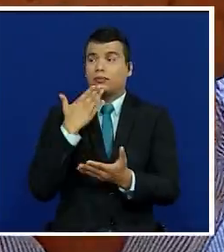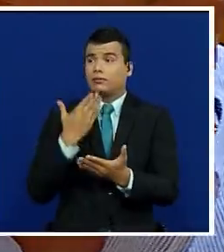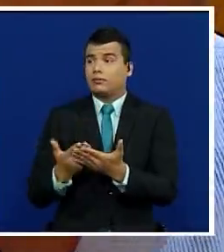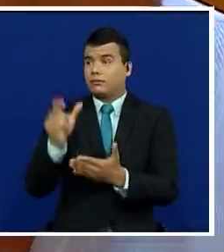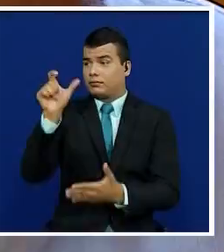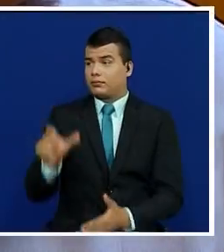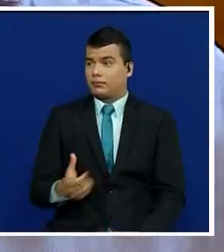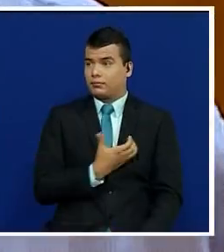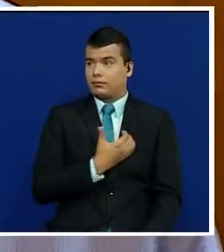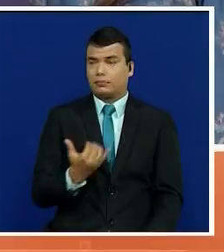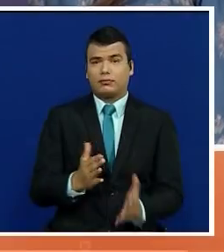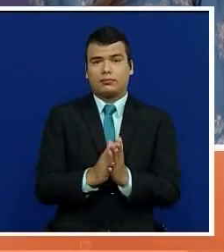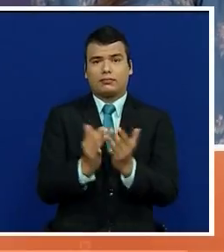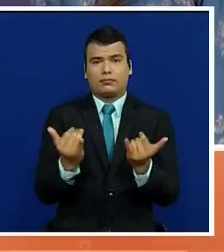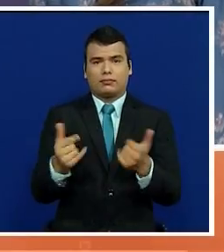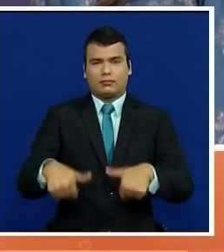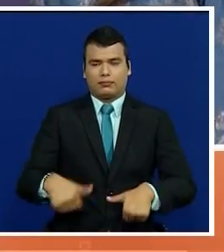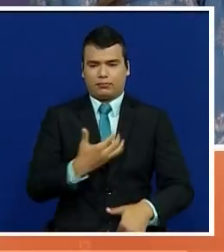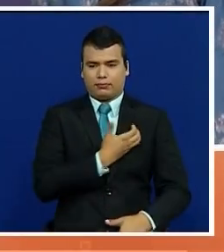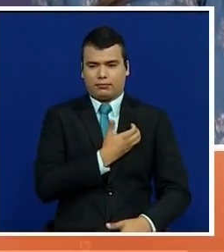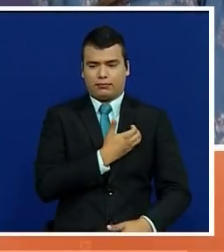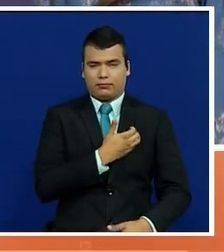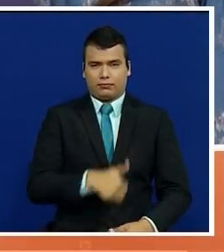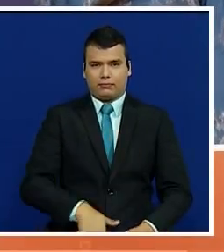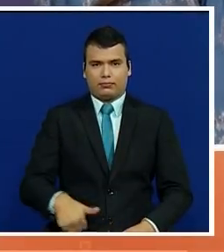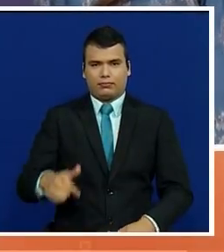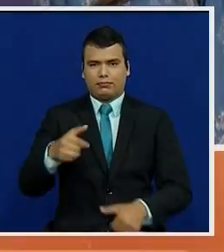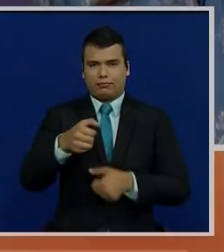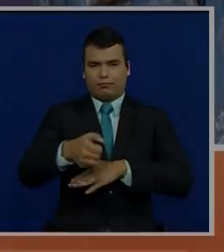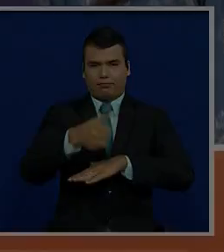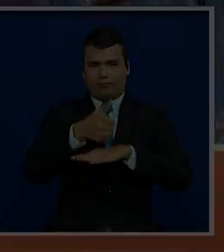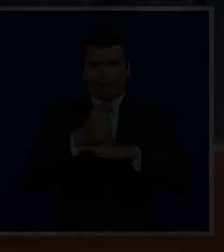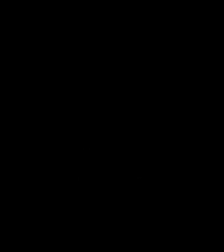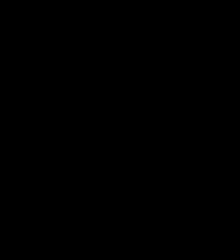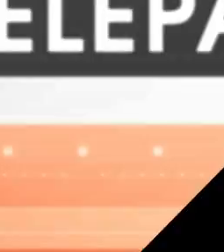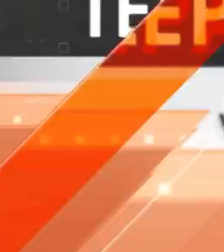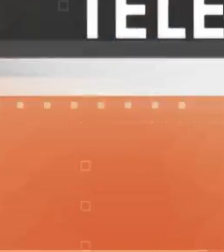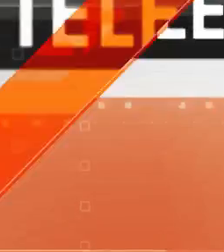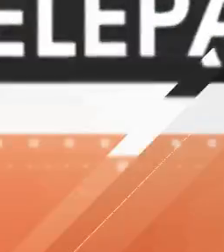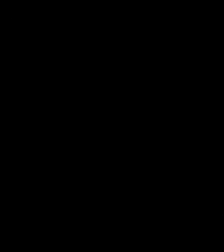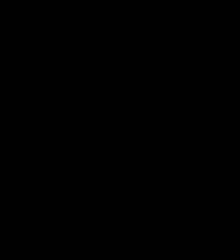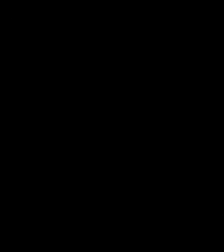de cali es la información desde la alcaldía cambio buscarlo cuando quiera telepacífico noticias